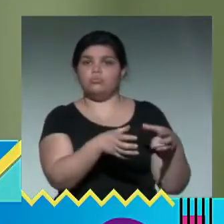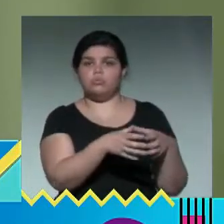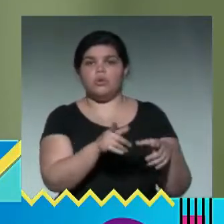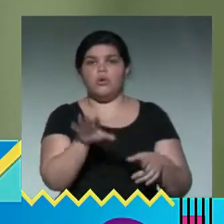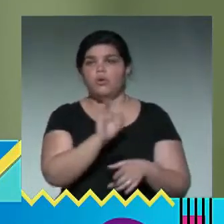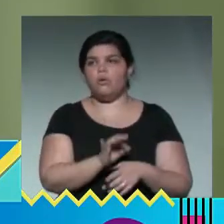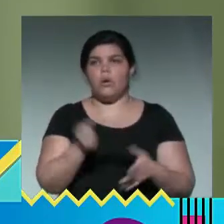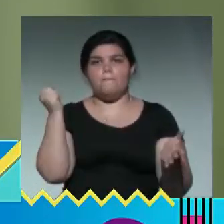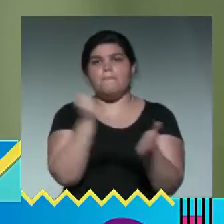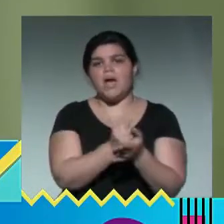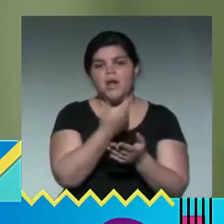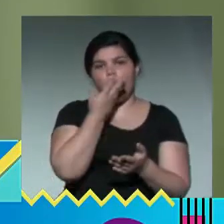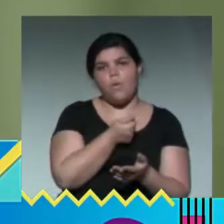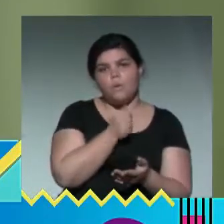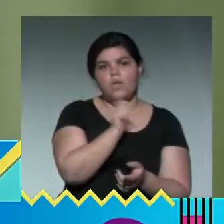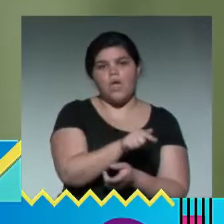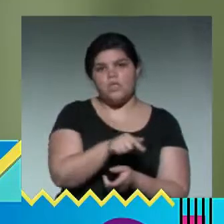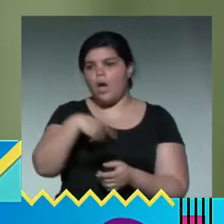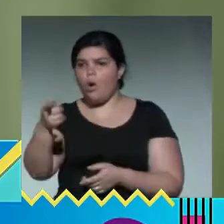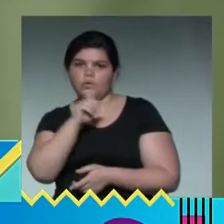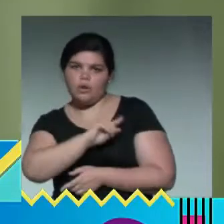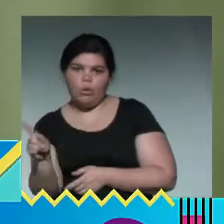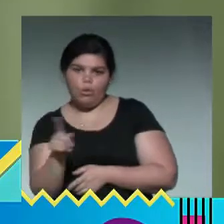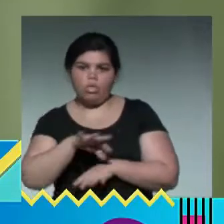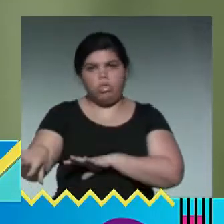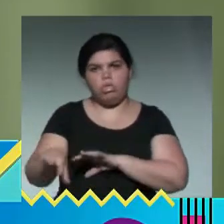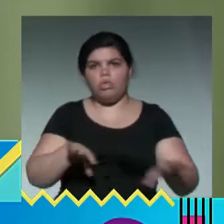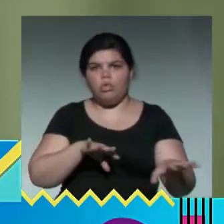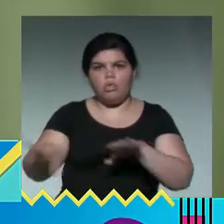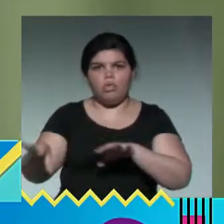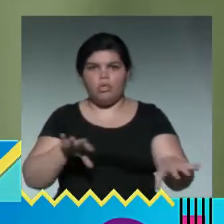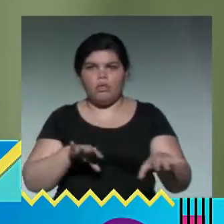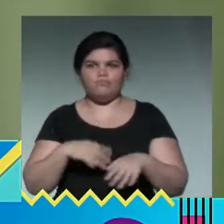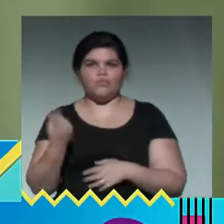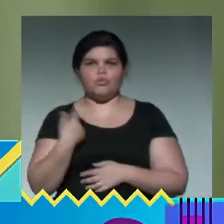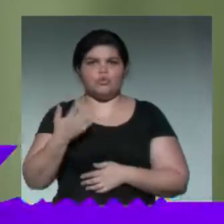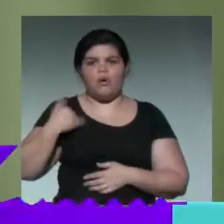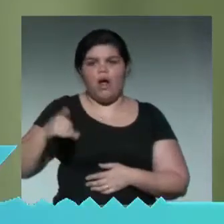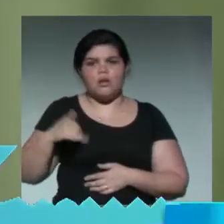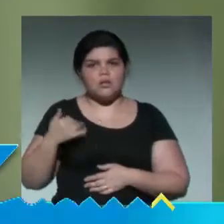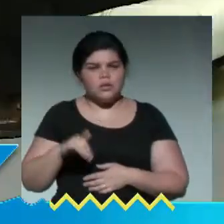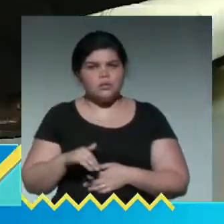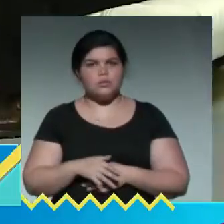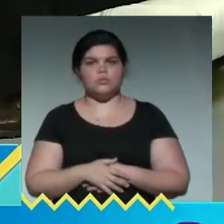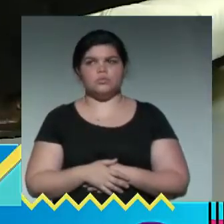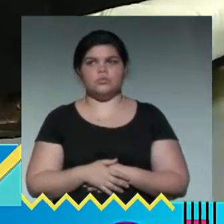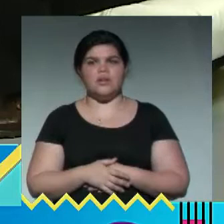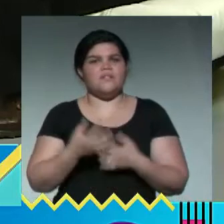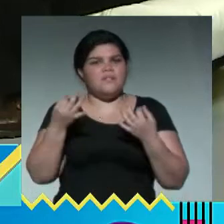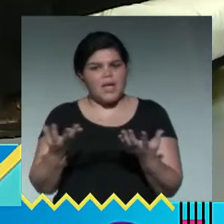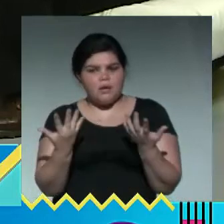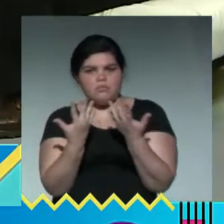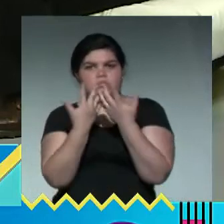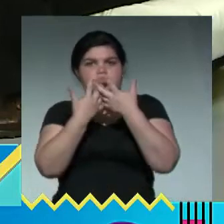de coche o de otra. Entonces, creo que nos cuesta mucho nosotros como argentinos poder insertarnos